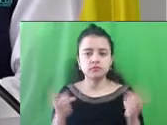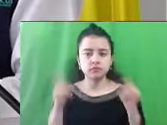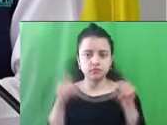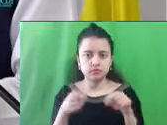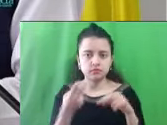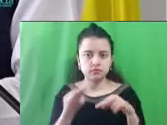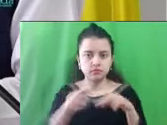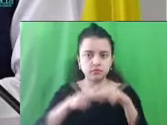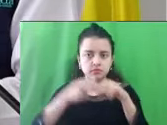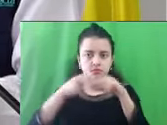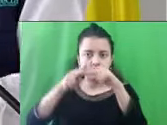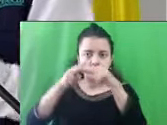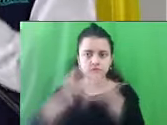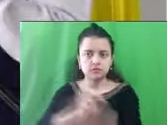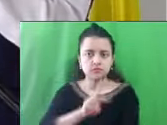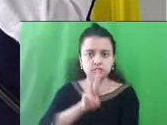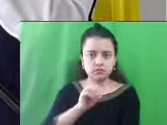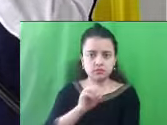también